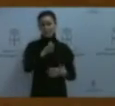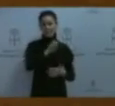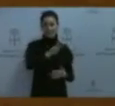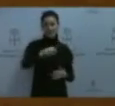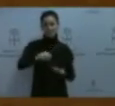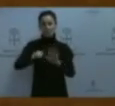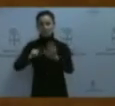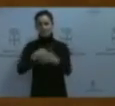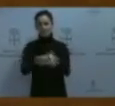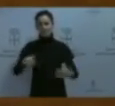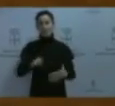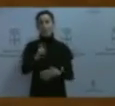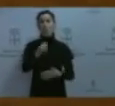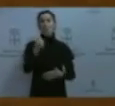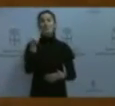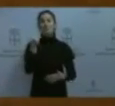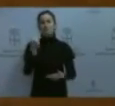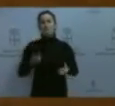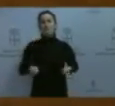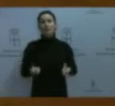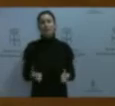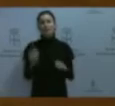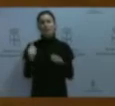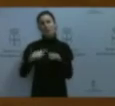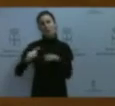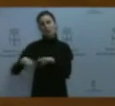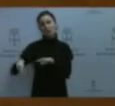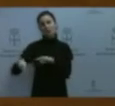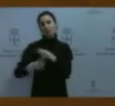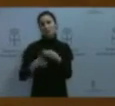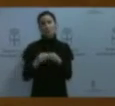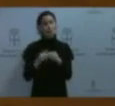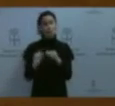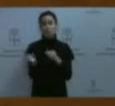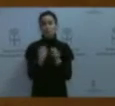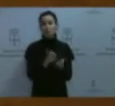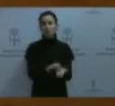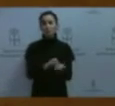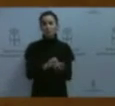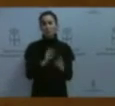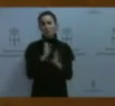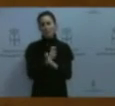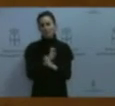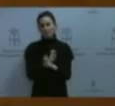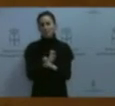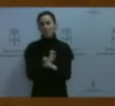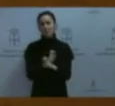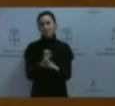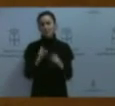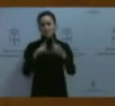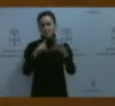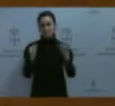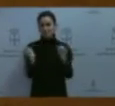1 millón se gastaba en estos productos que no se usen en otros servicios de traumatología asturianos.